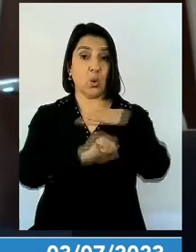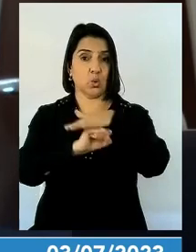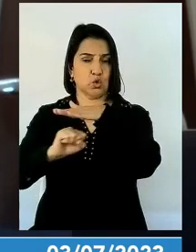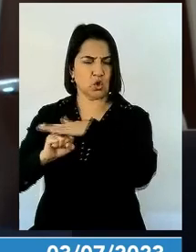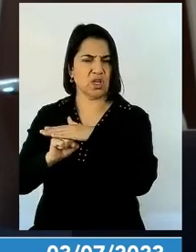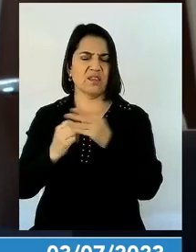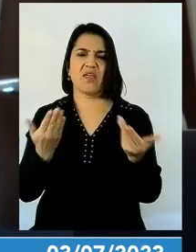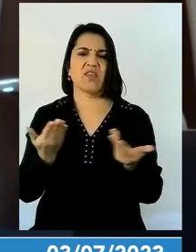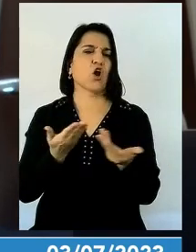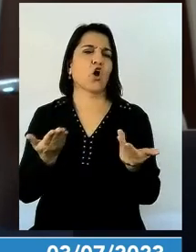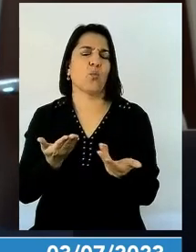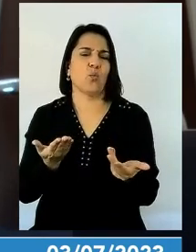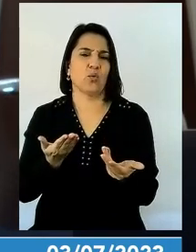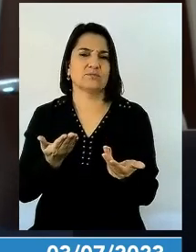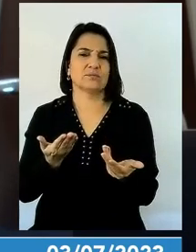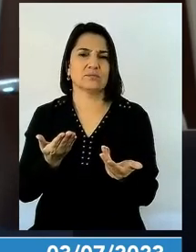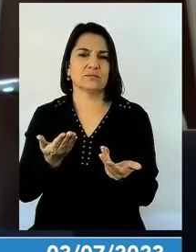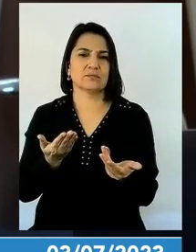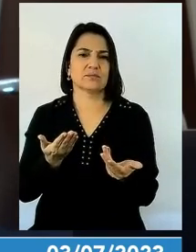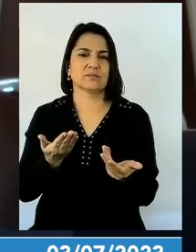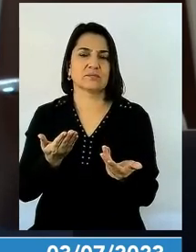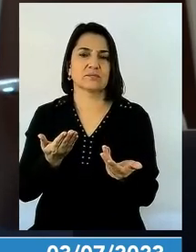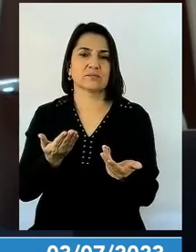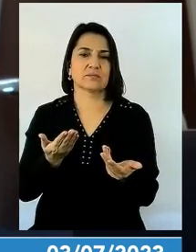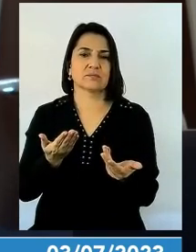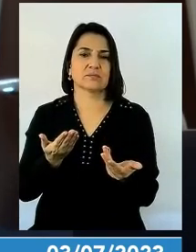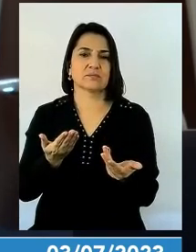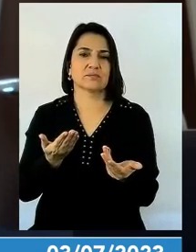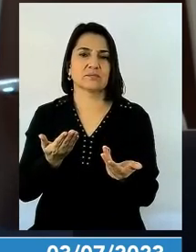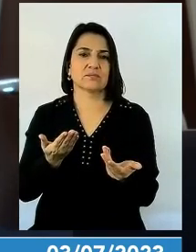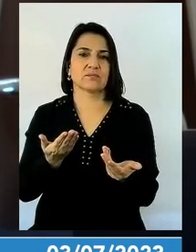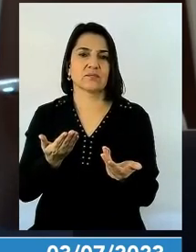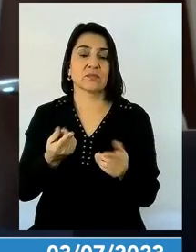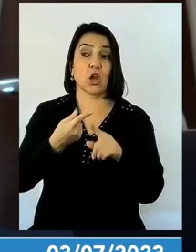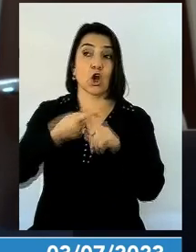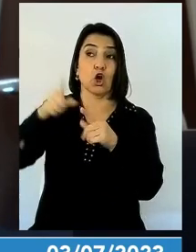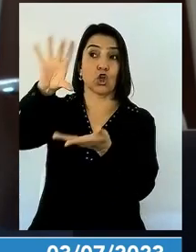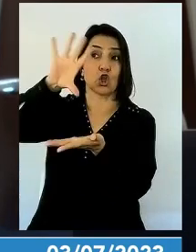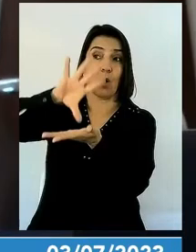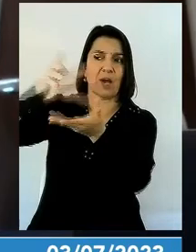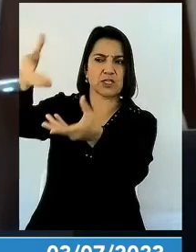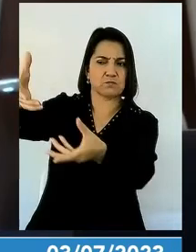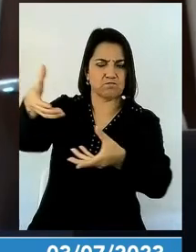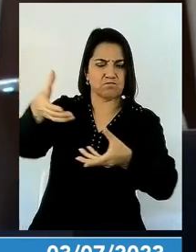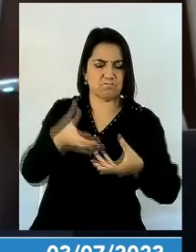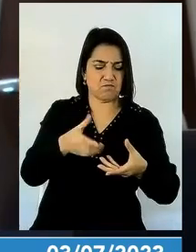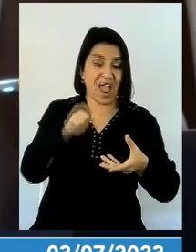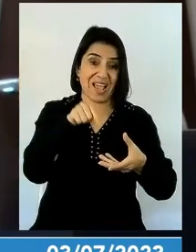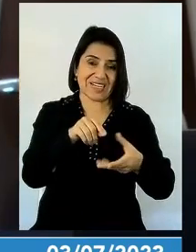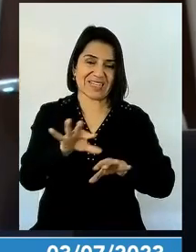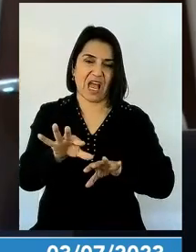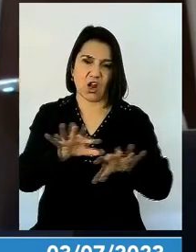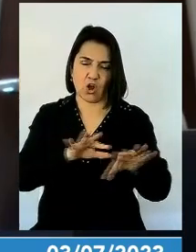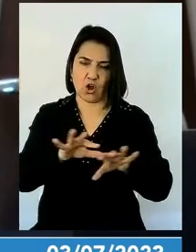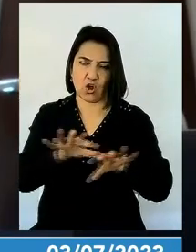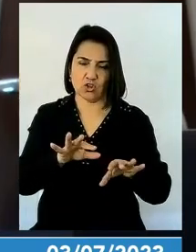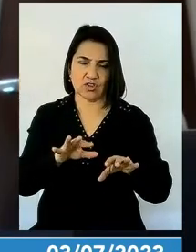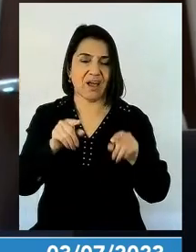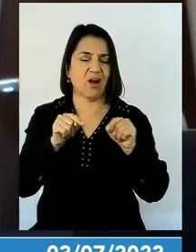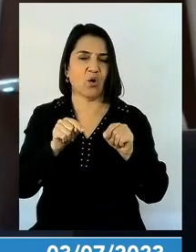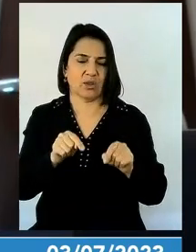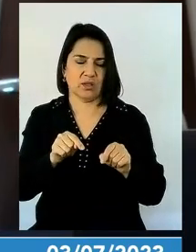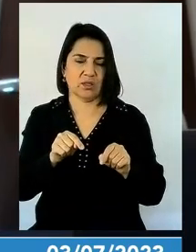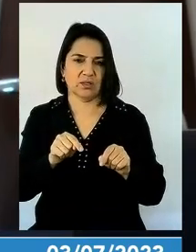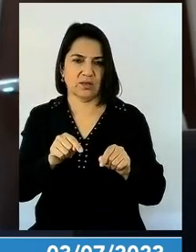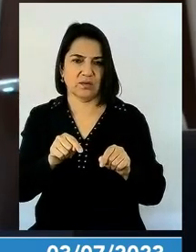posible que se importen o ingresen al país este tipo de productos o este tipo de implementos